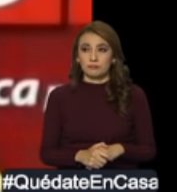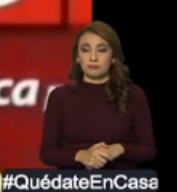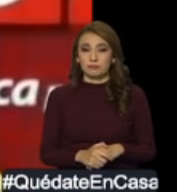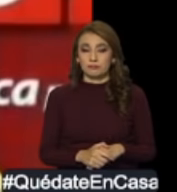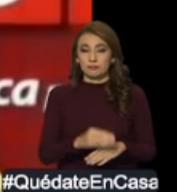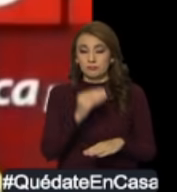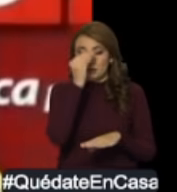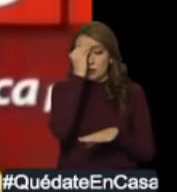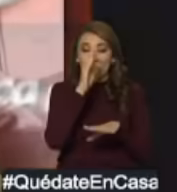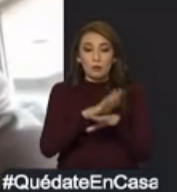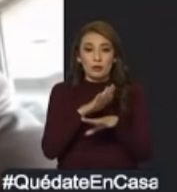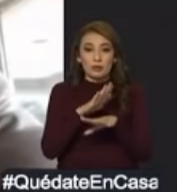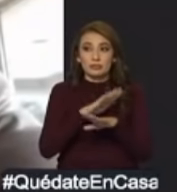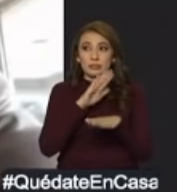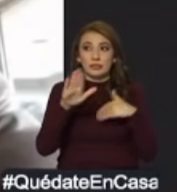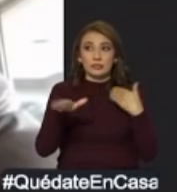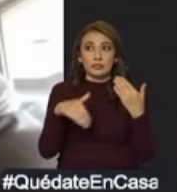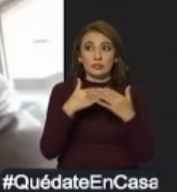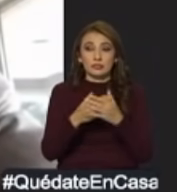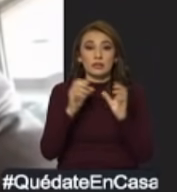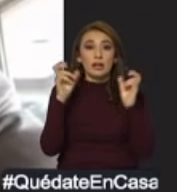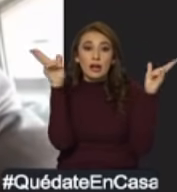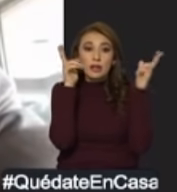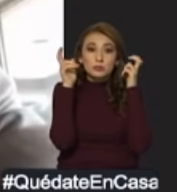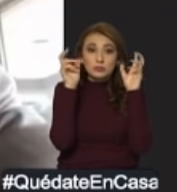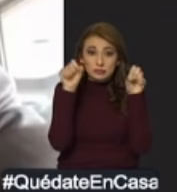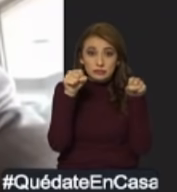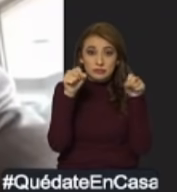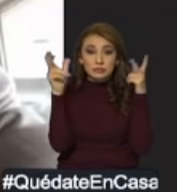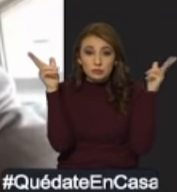Muy buenas tardes a todos, espero que me escuchen ahora.